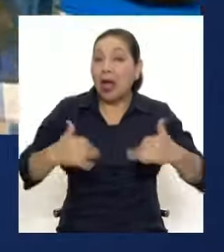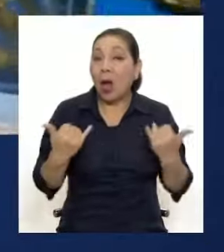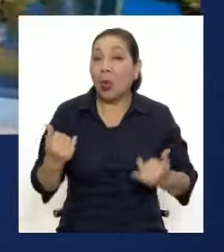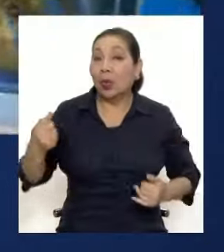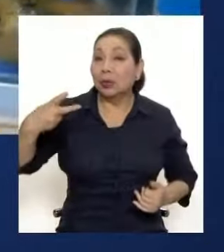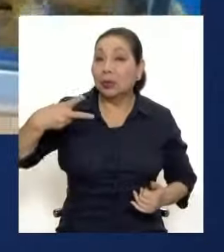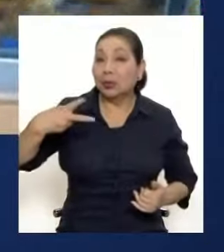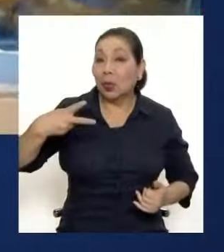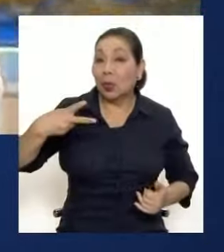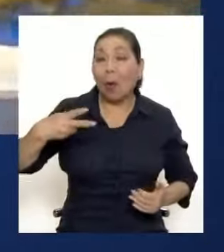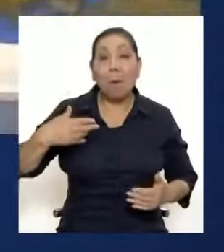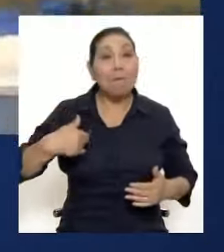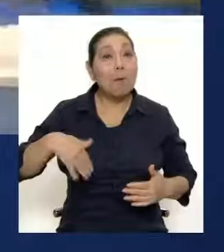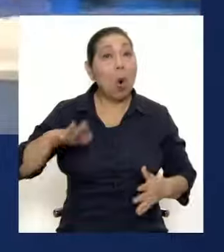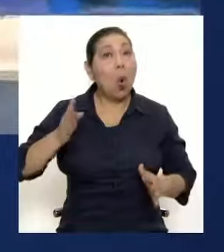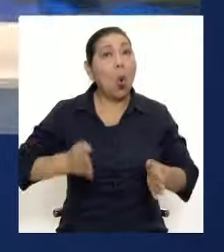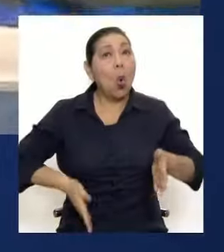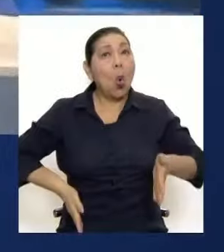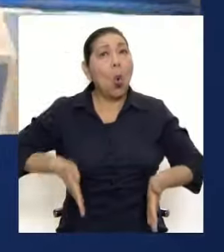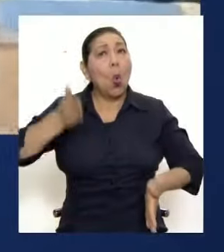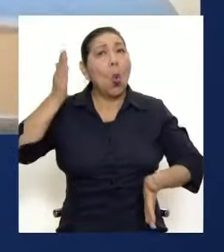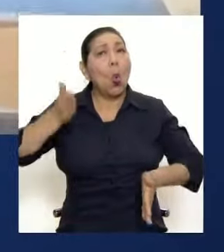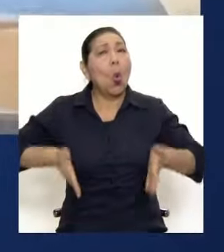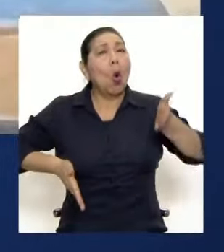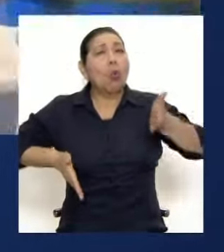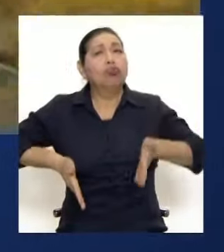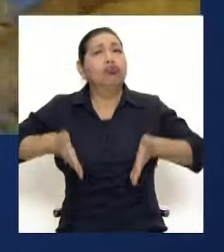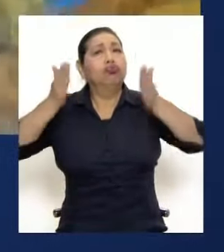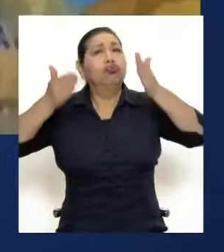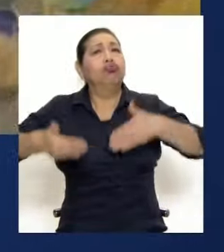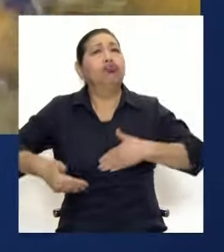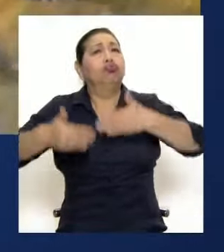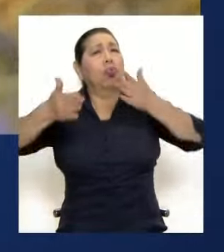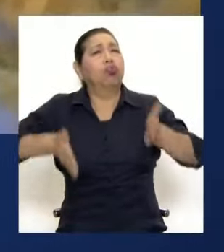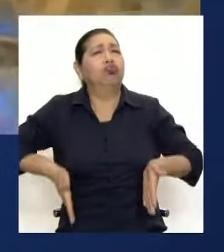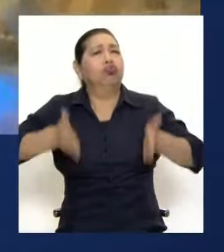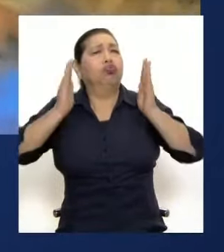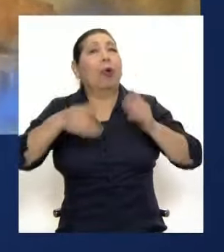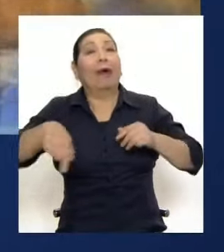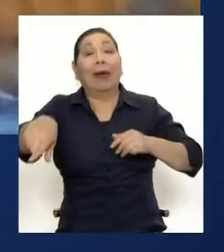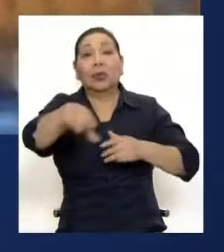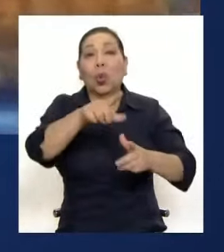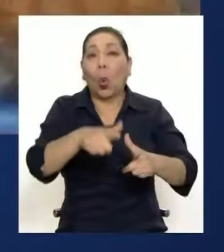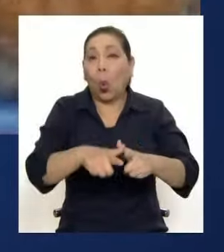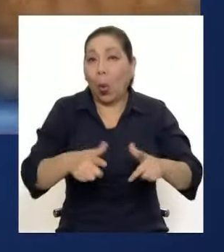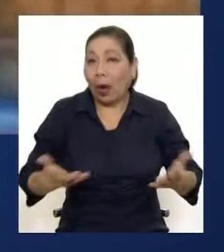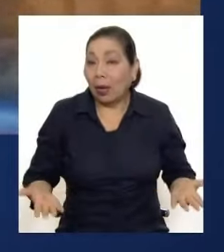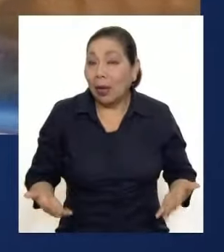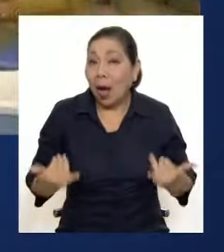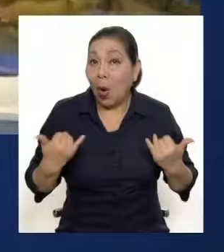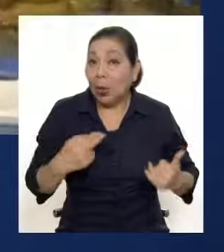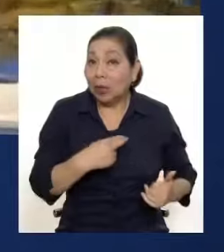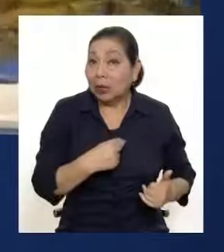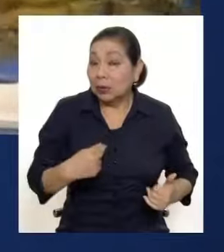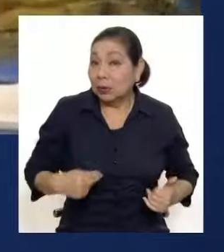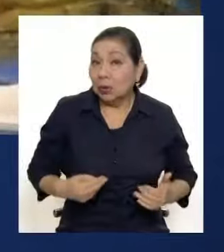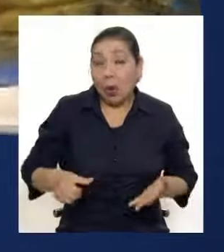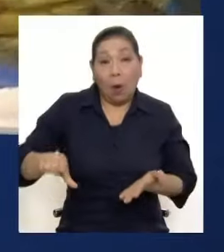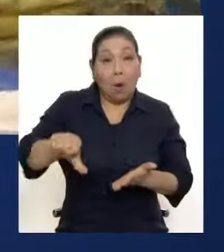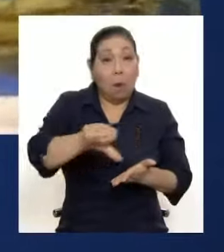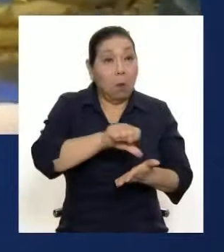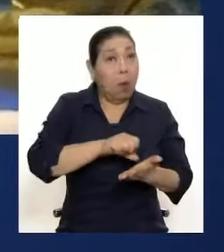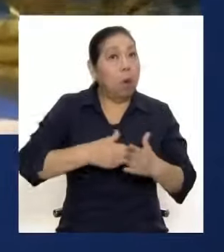la segunda ciudad con más rascacielos a nivel del mundo la ciudad más tecnológica que pueda haber el día de hoy China tiene el parque